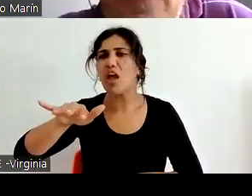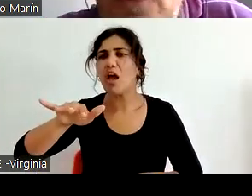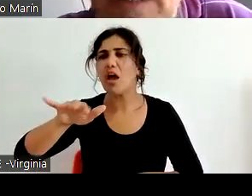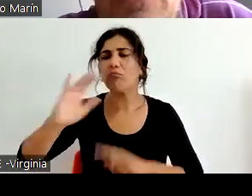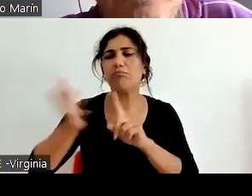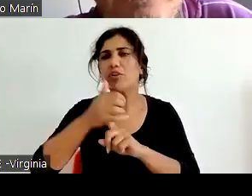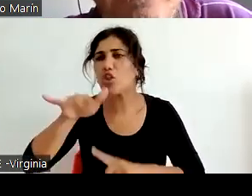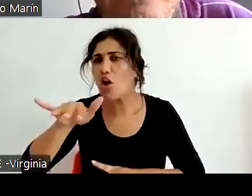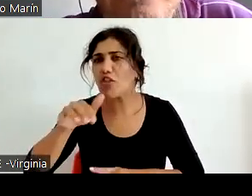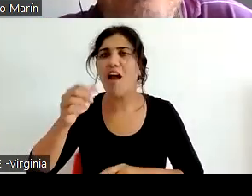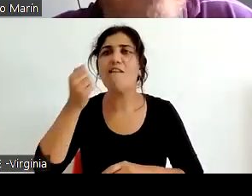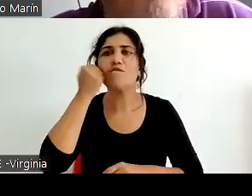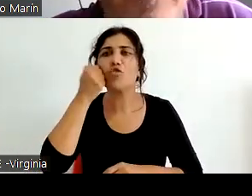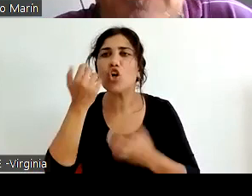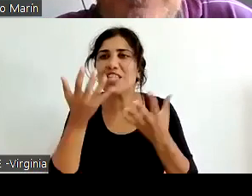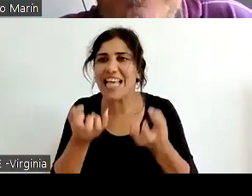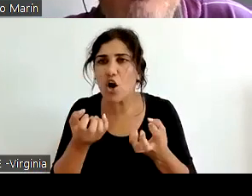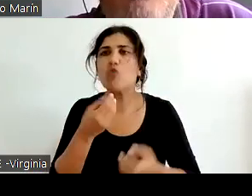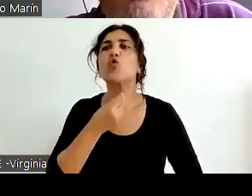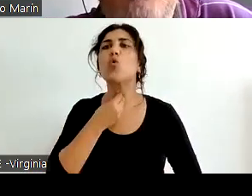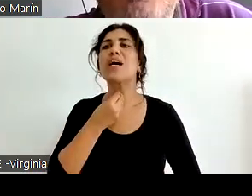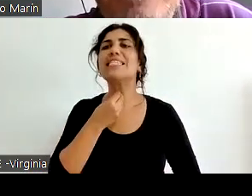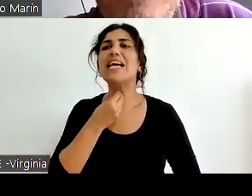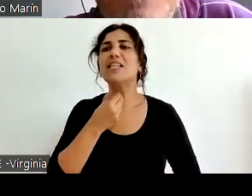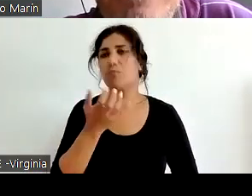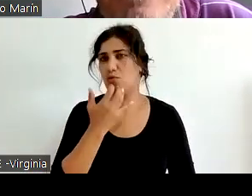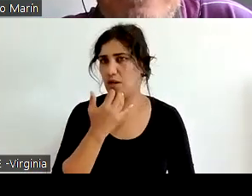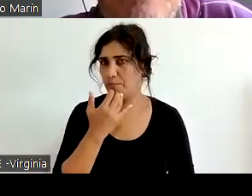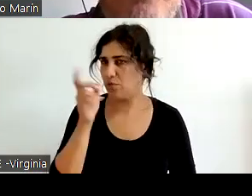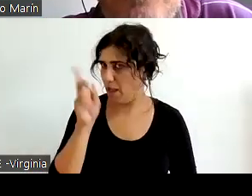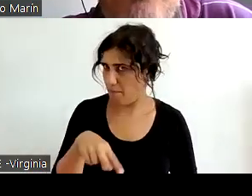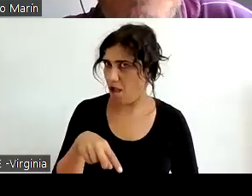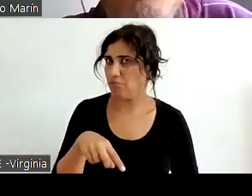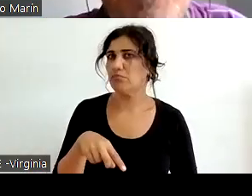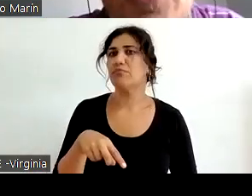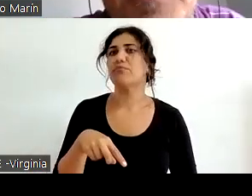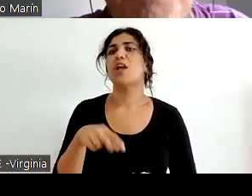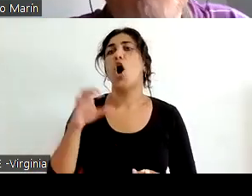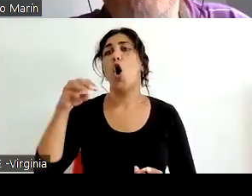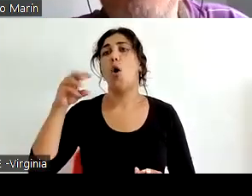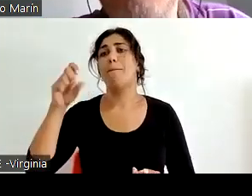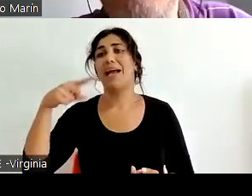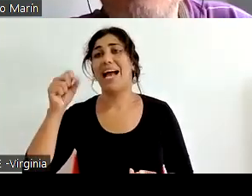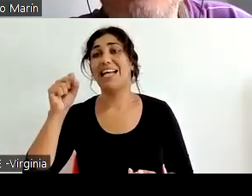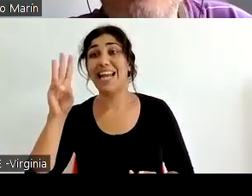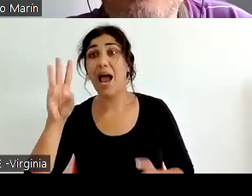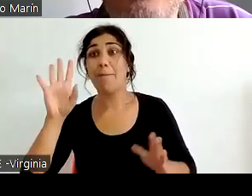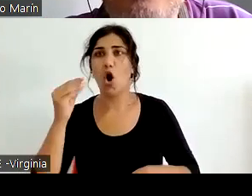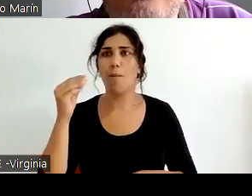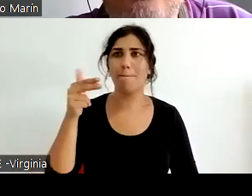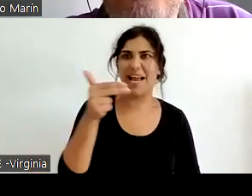de los frutos secos, de las nueces, por ejemplo. Podemos obtener también ácidos grasos omega 3, pero no tienen la misma potencia que